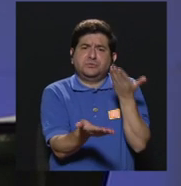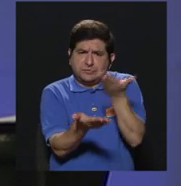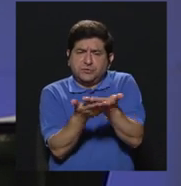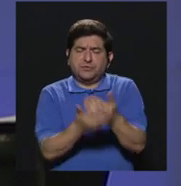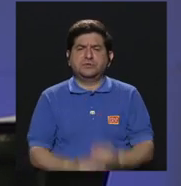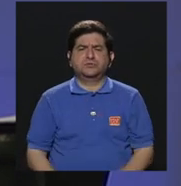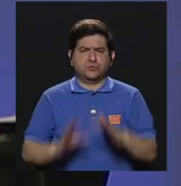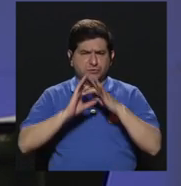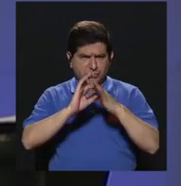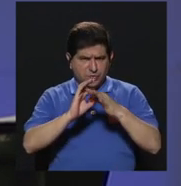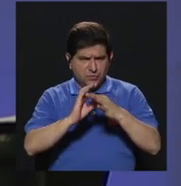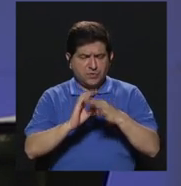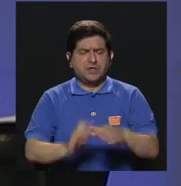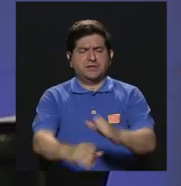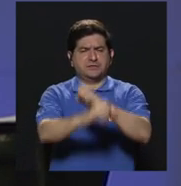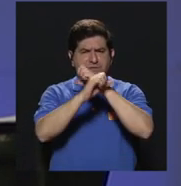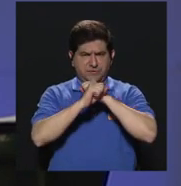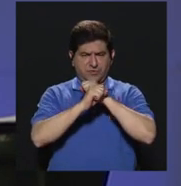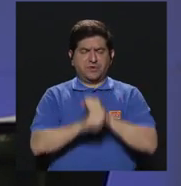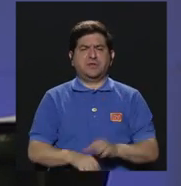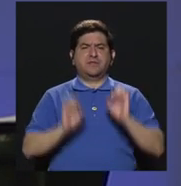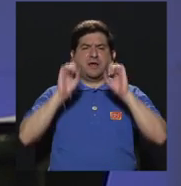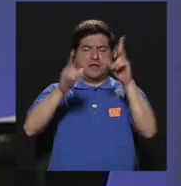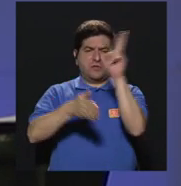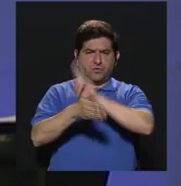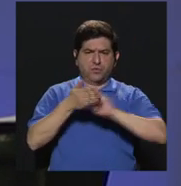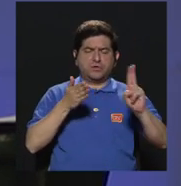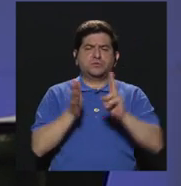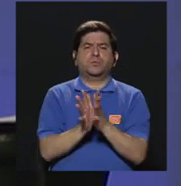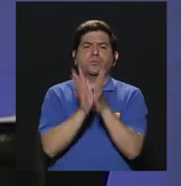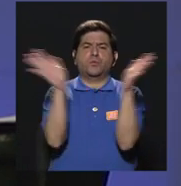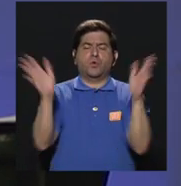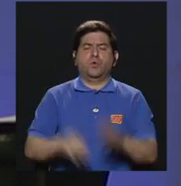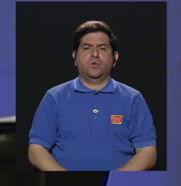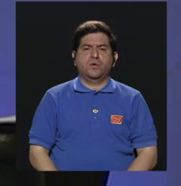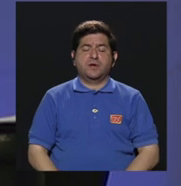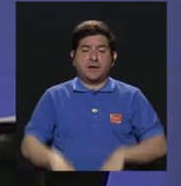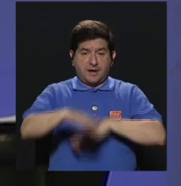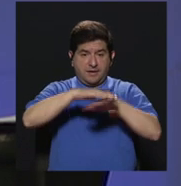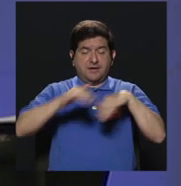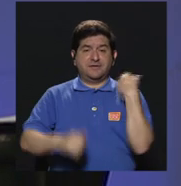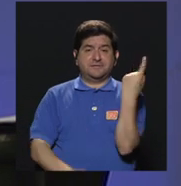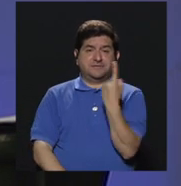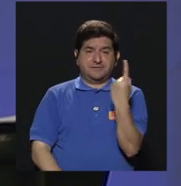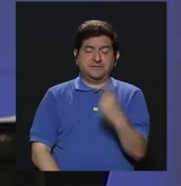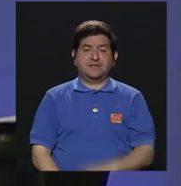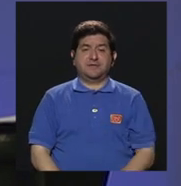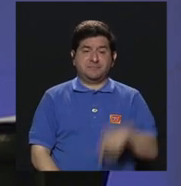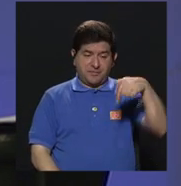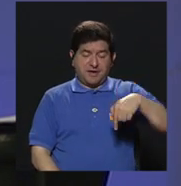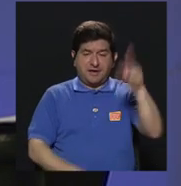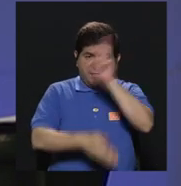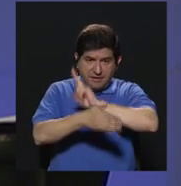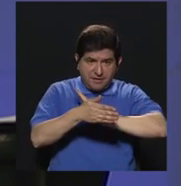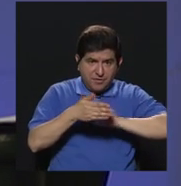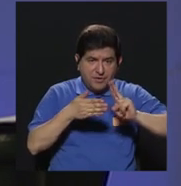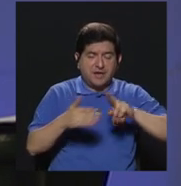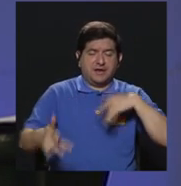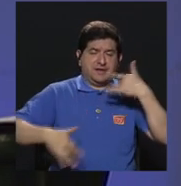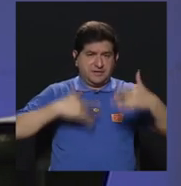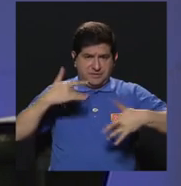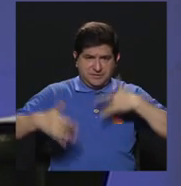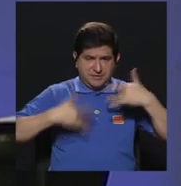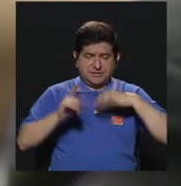aunar esfuerzos para garantizar que la educación superior pública esté sustentada siempre en la academia y la